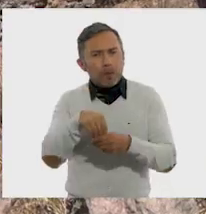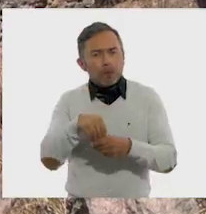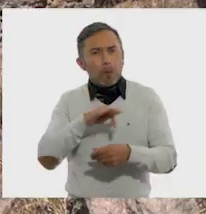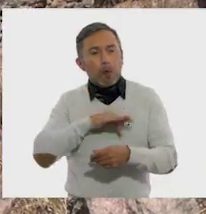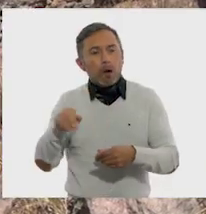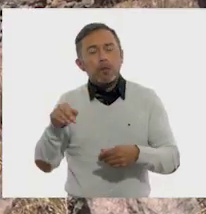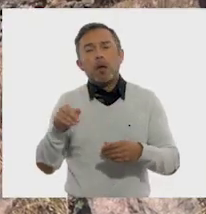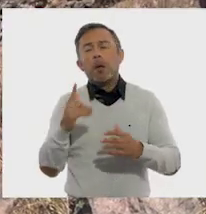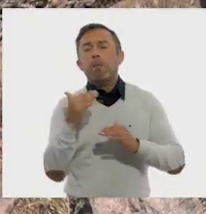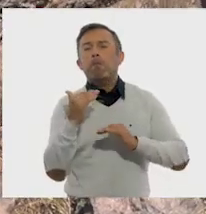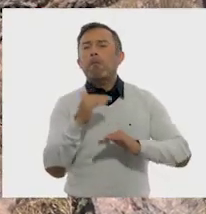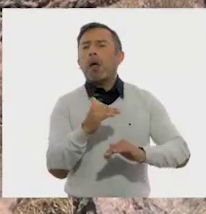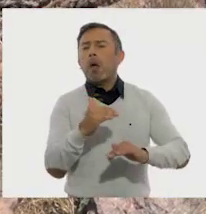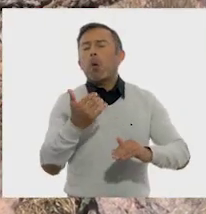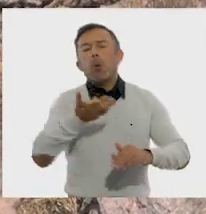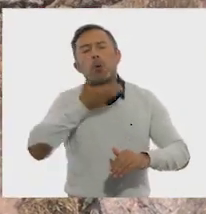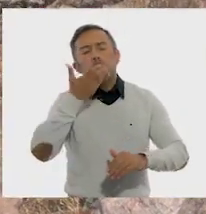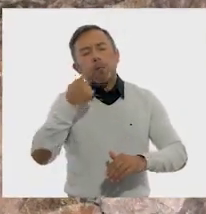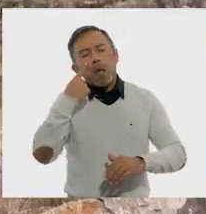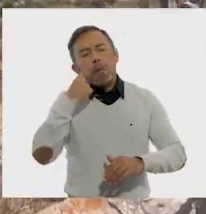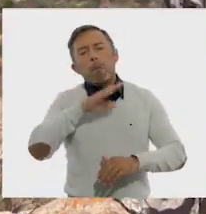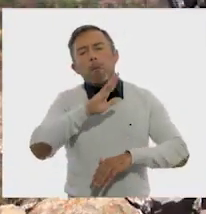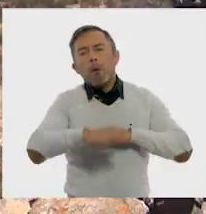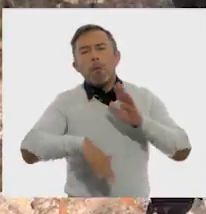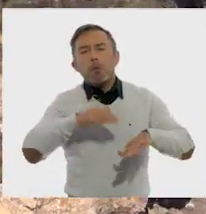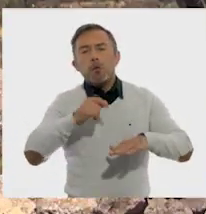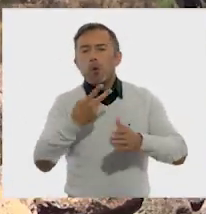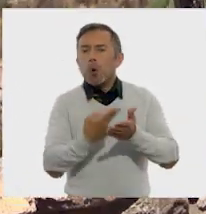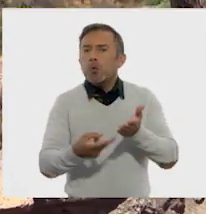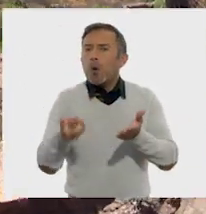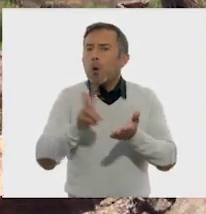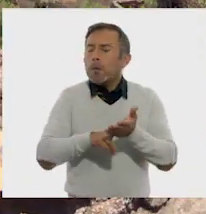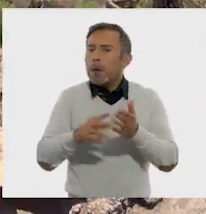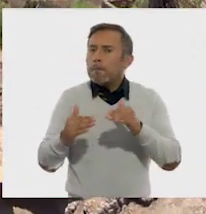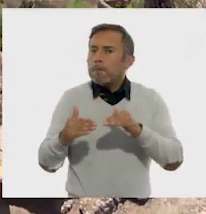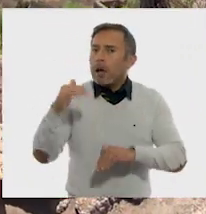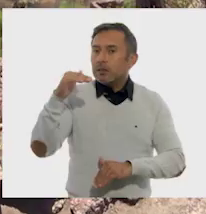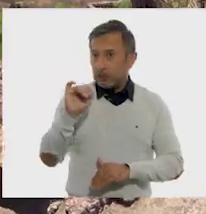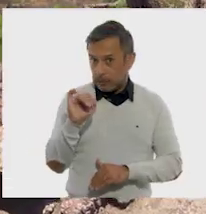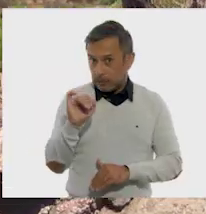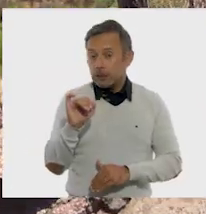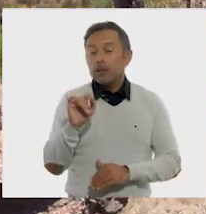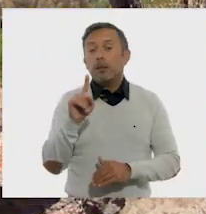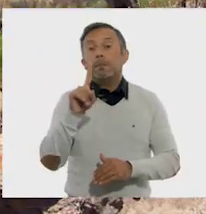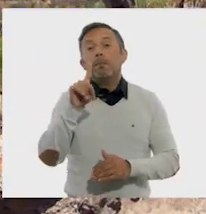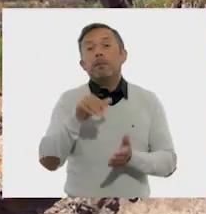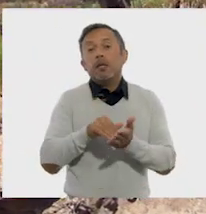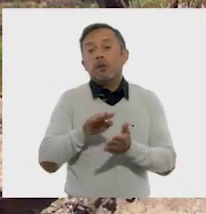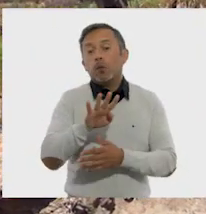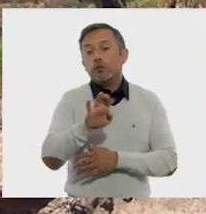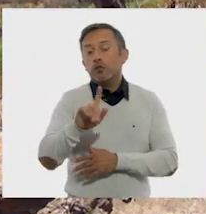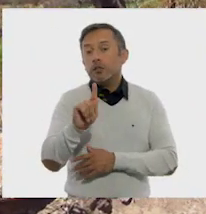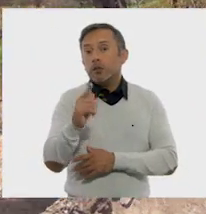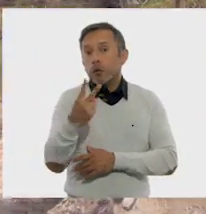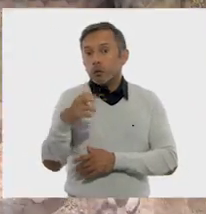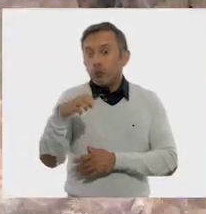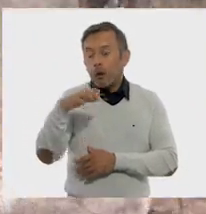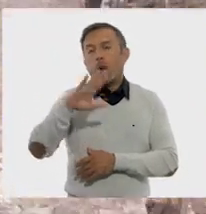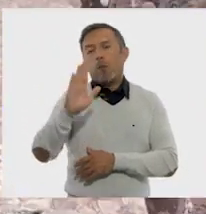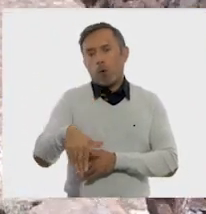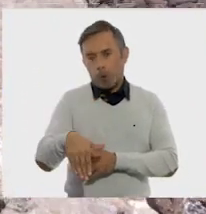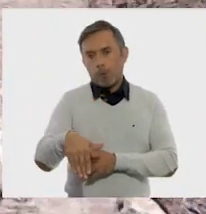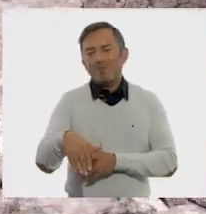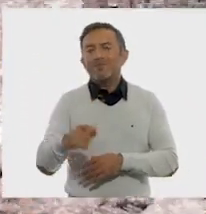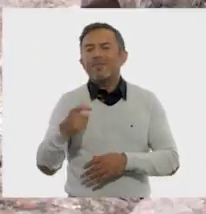vida al doble de lo que se tenía en aquel entonces. Sí, justamente sabemos que murió en 1472 y para saber un poquito de